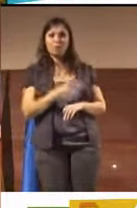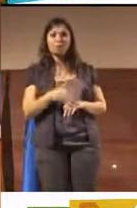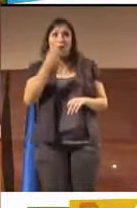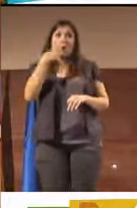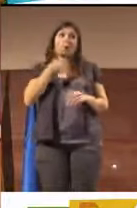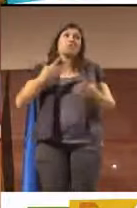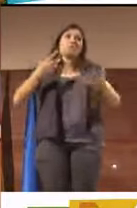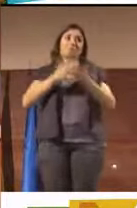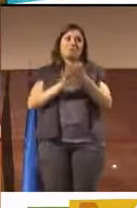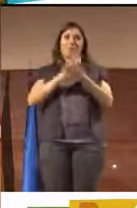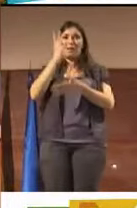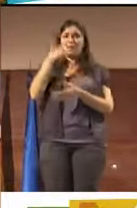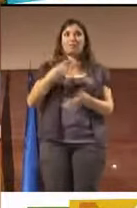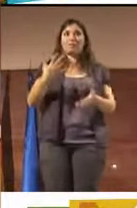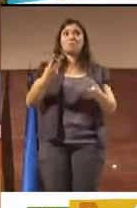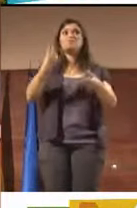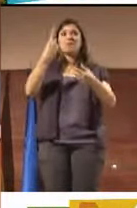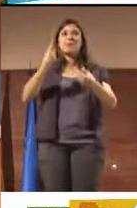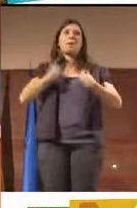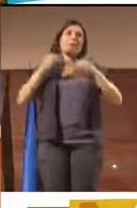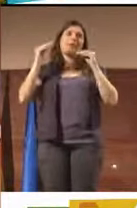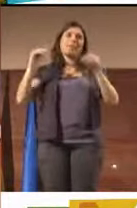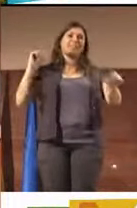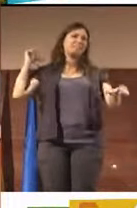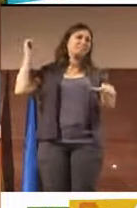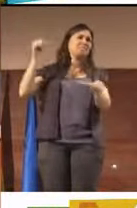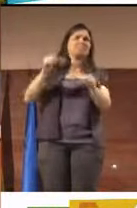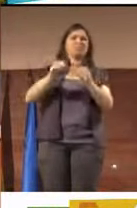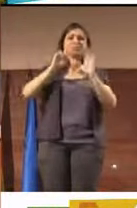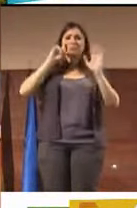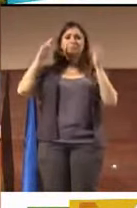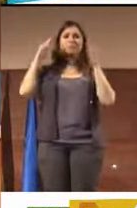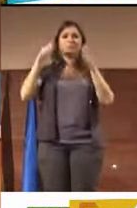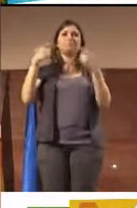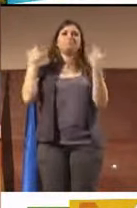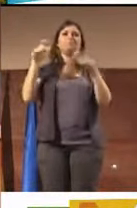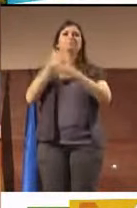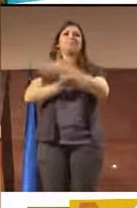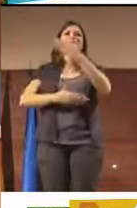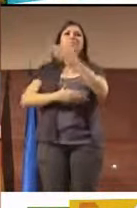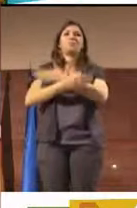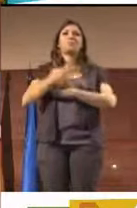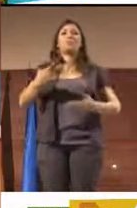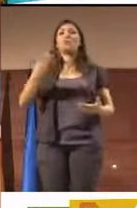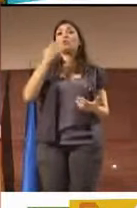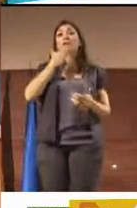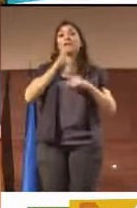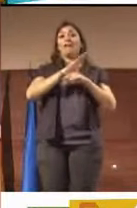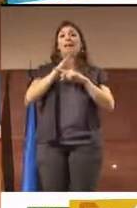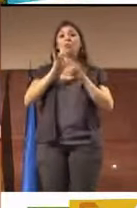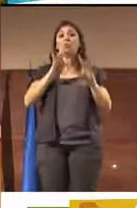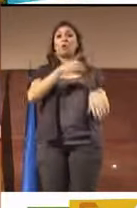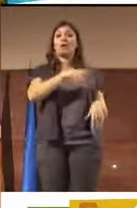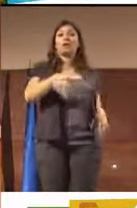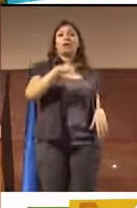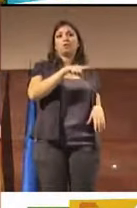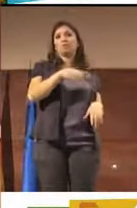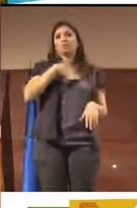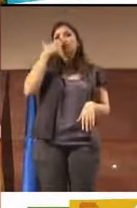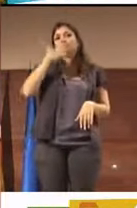¿verdad? Que vamos a tener una vida entera dedicada a un sector de la discapacidad. Bueno, pues ejemplos como ellos pues son